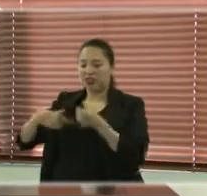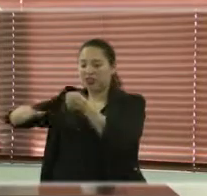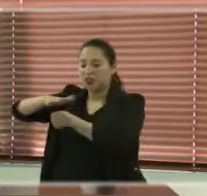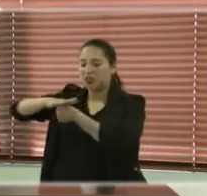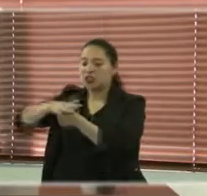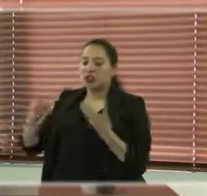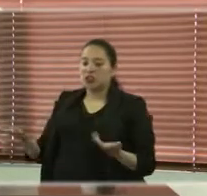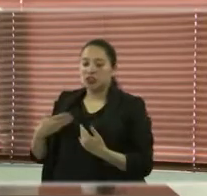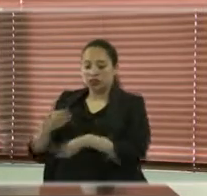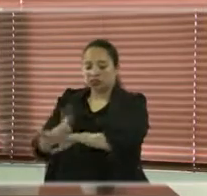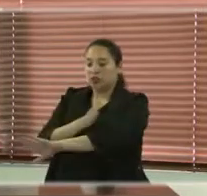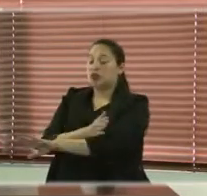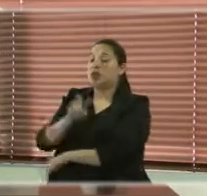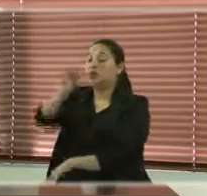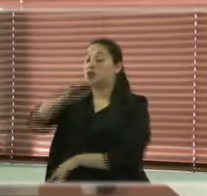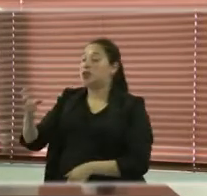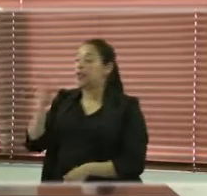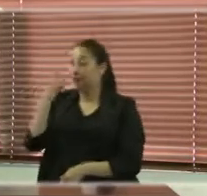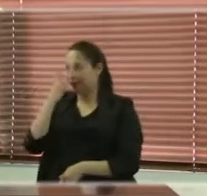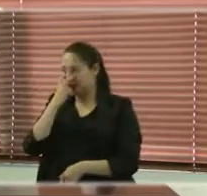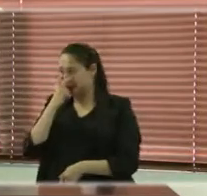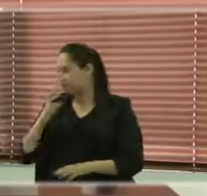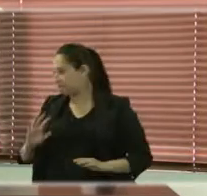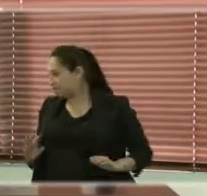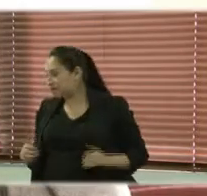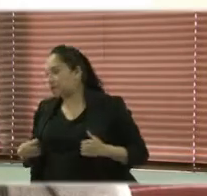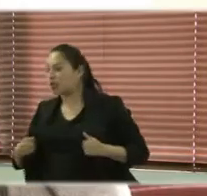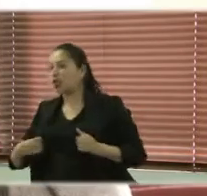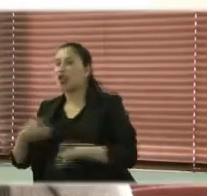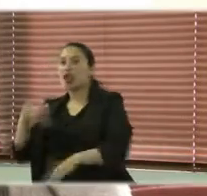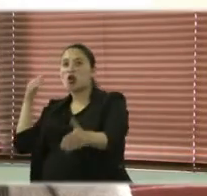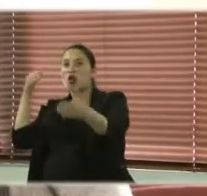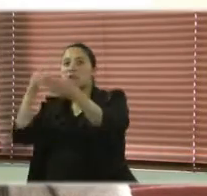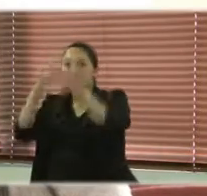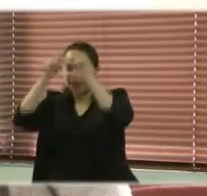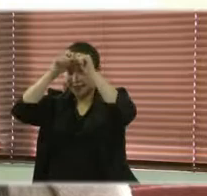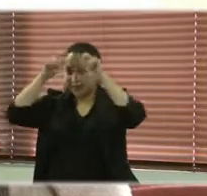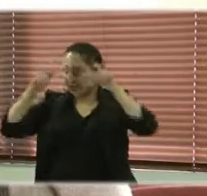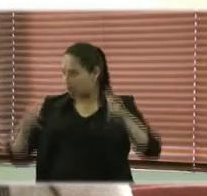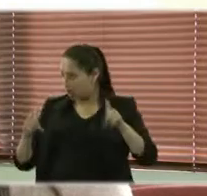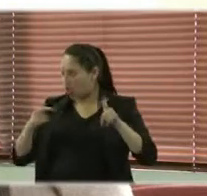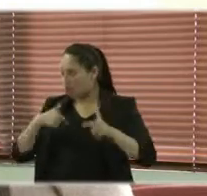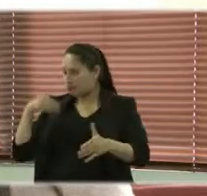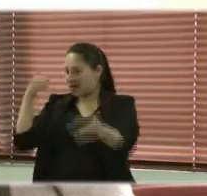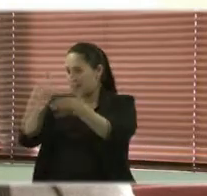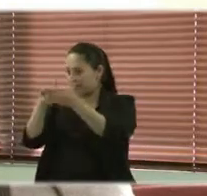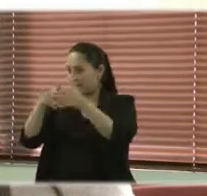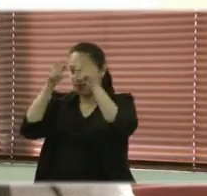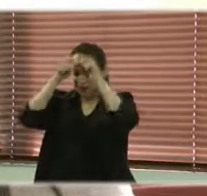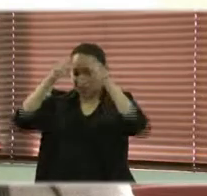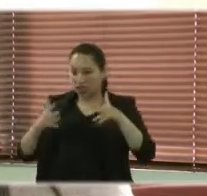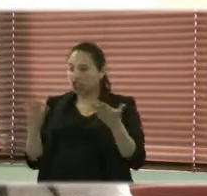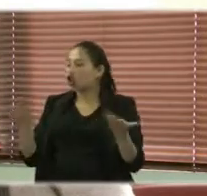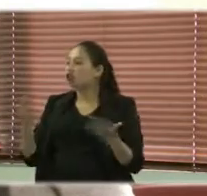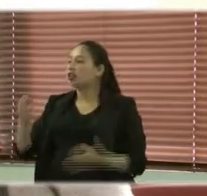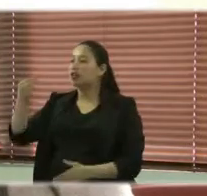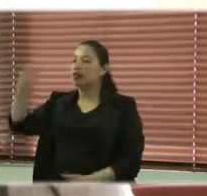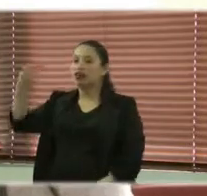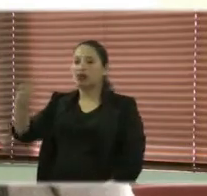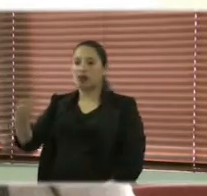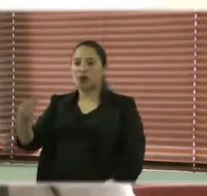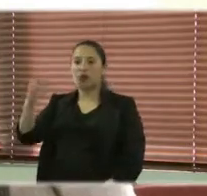a unas personas ciegas que demandaron al Estado de a su estado que que era Hungría